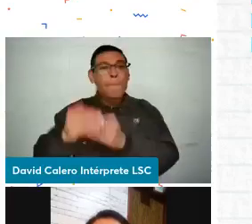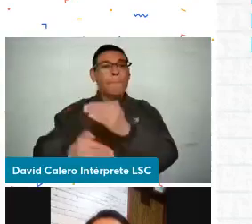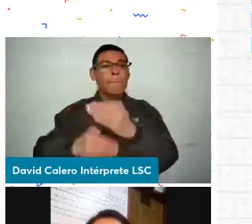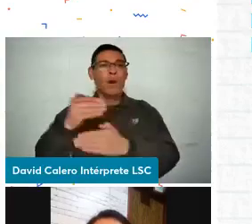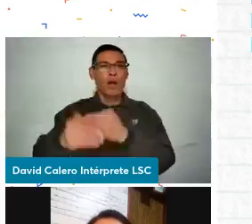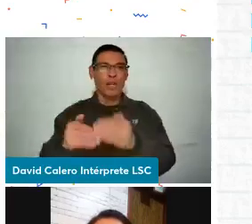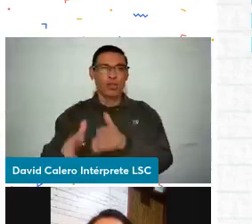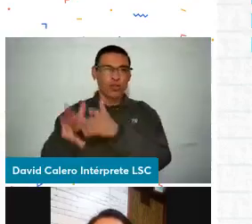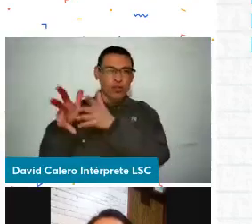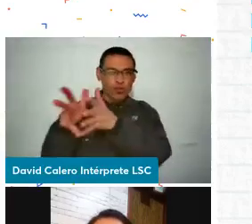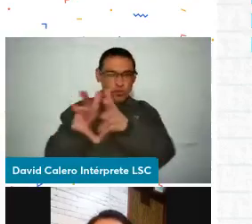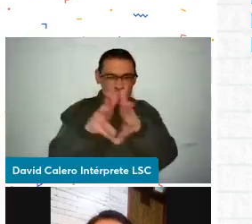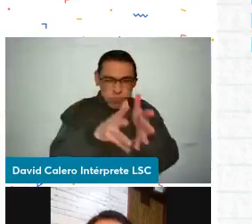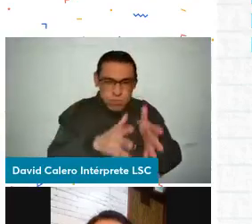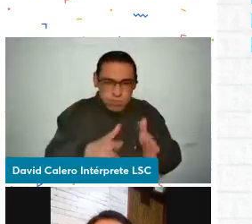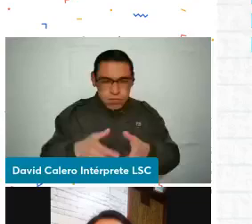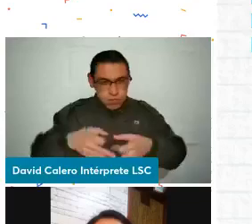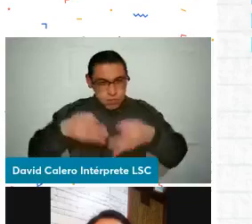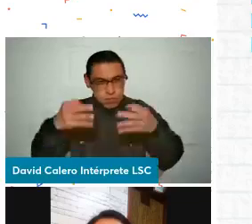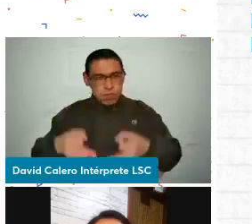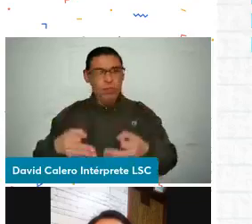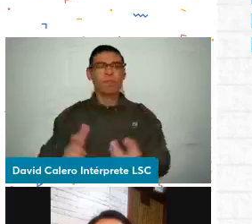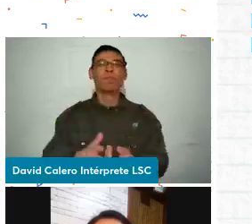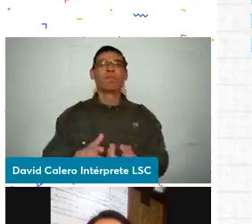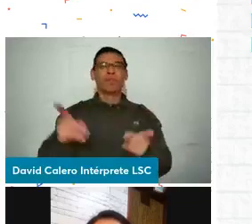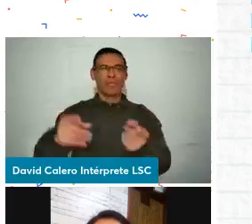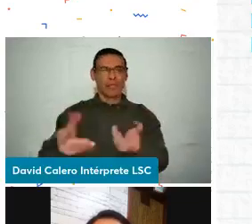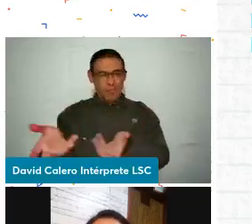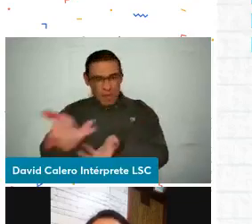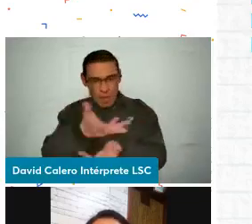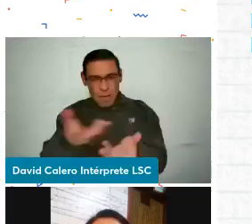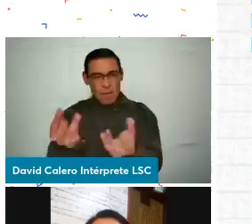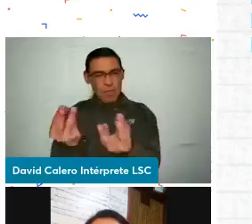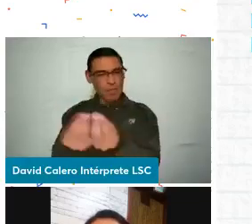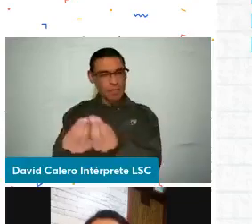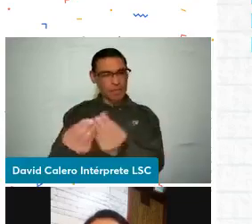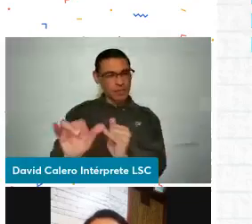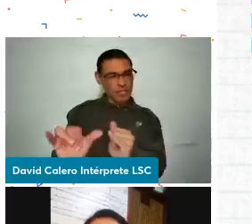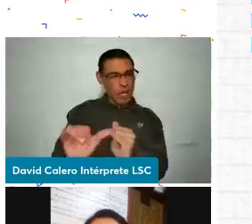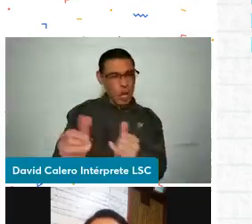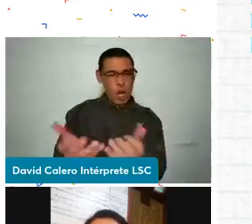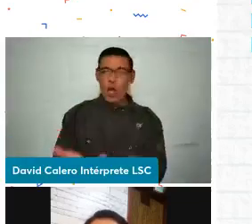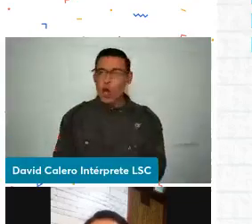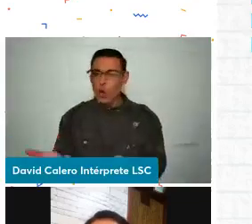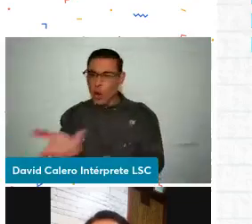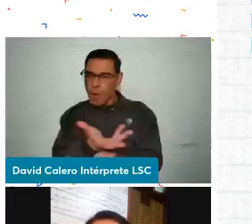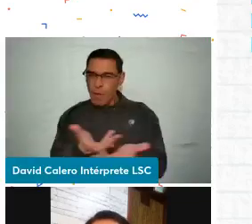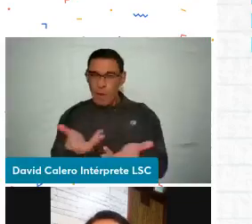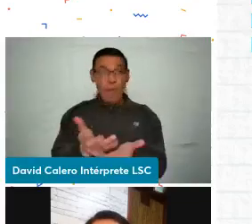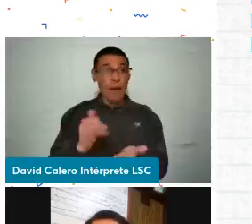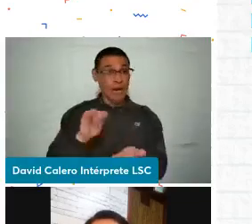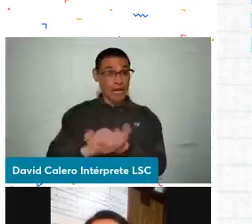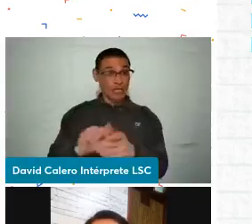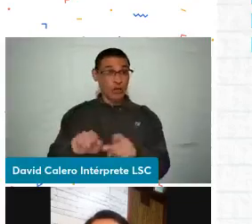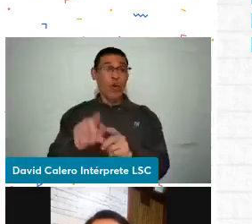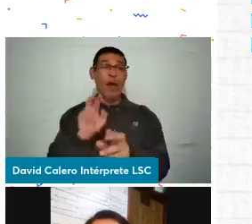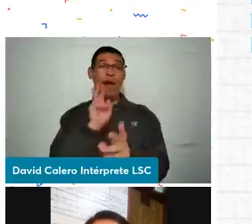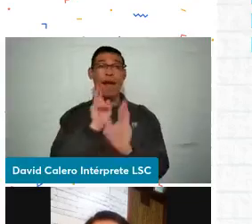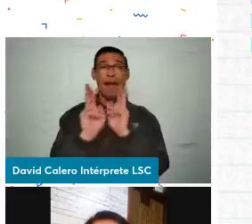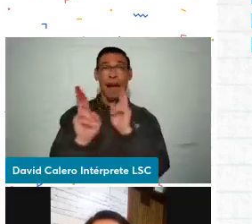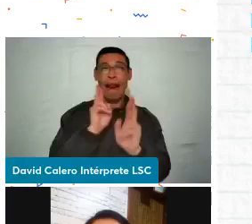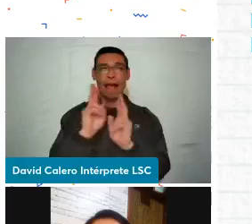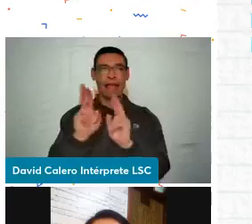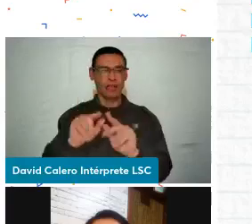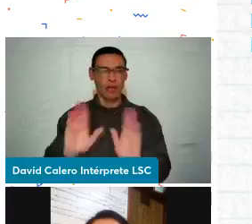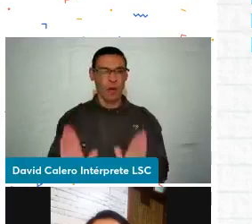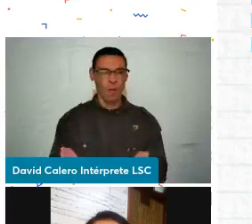entorno, el trabajo con pares, ese tipo de relación y de motivación que les permite